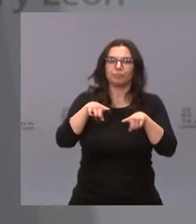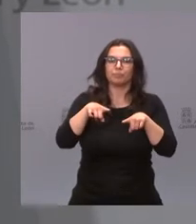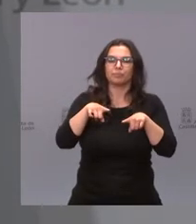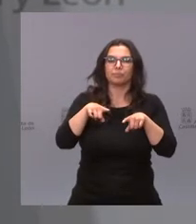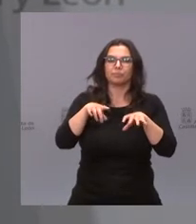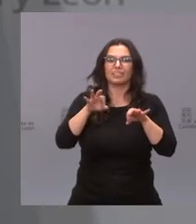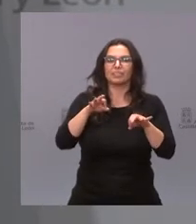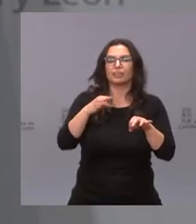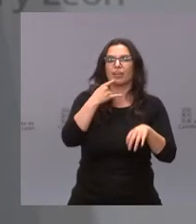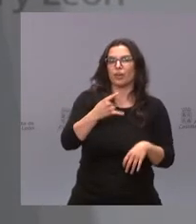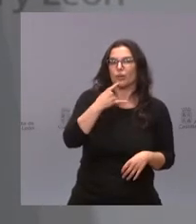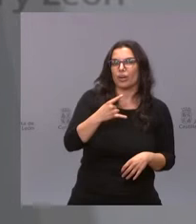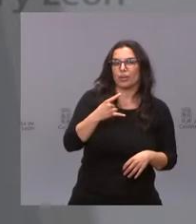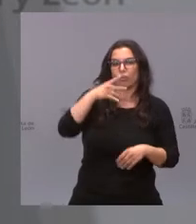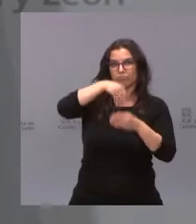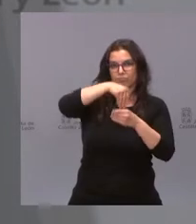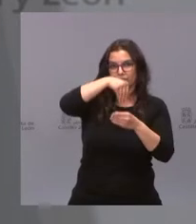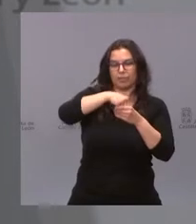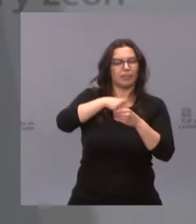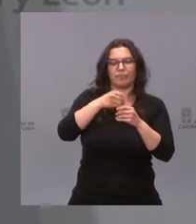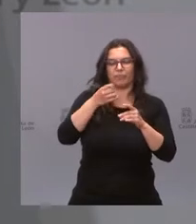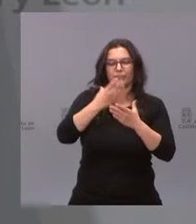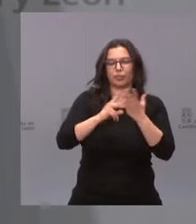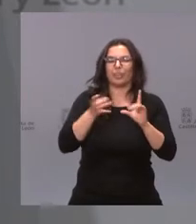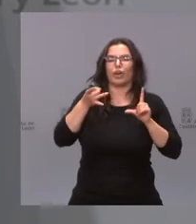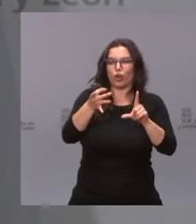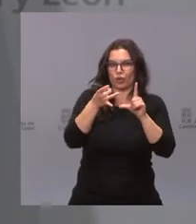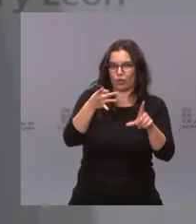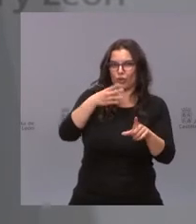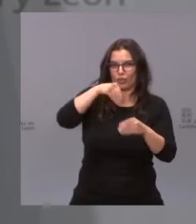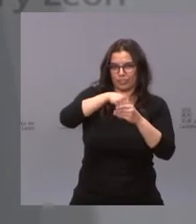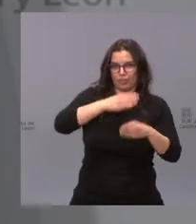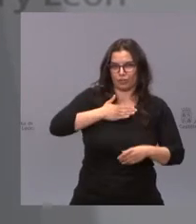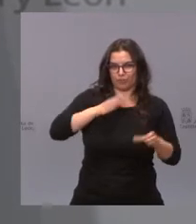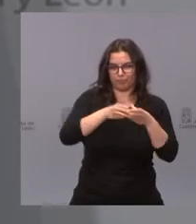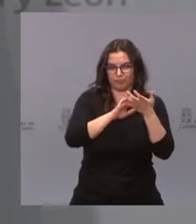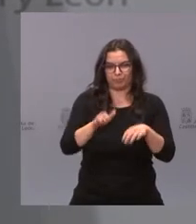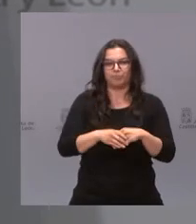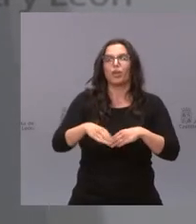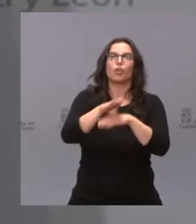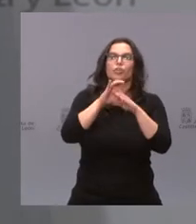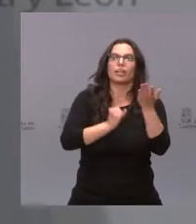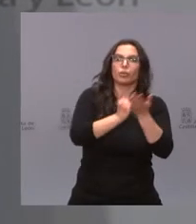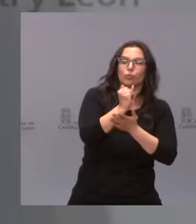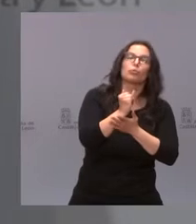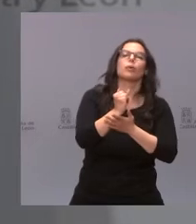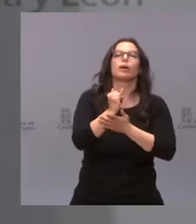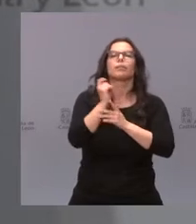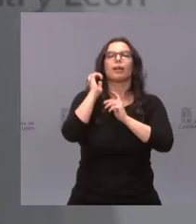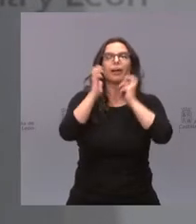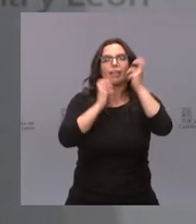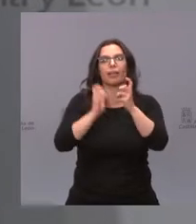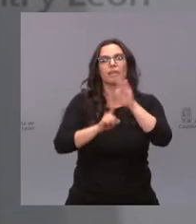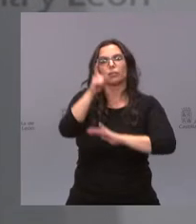de correo electrónico corporativo. La Consejería de Agricultura, Ganadería y Desarrollo Rural autoriza la concesión